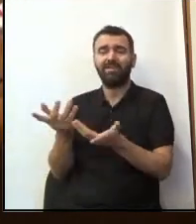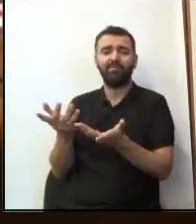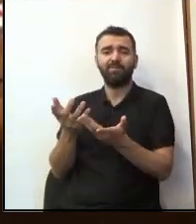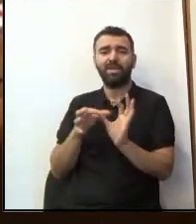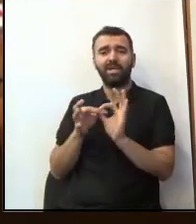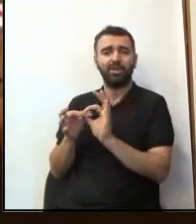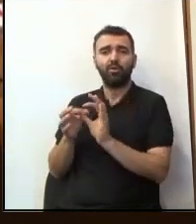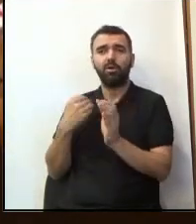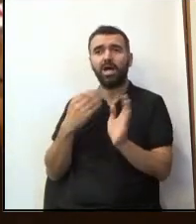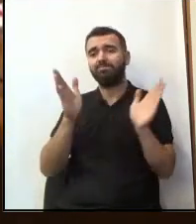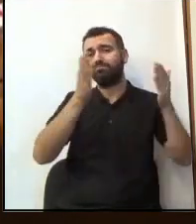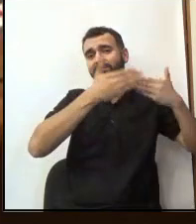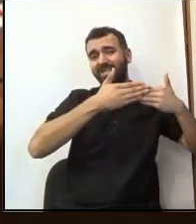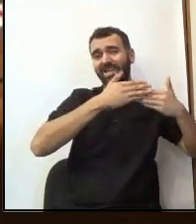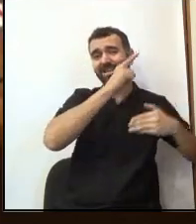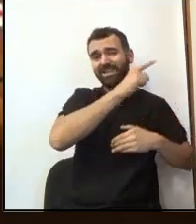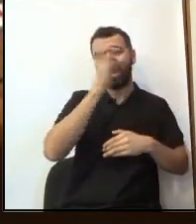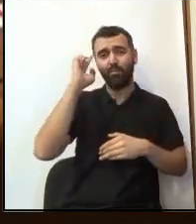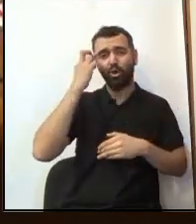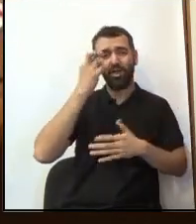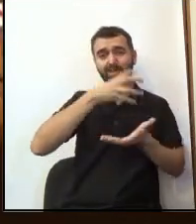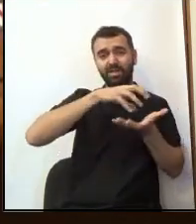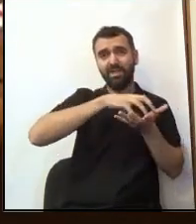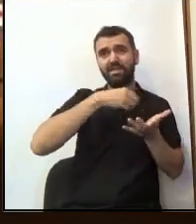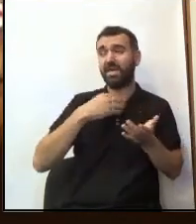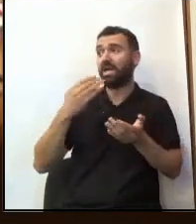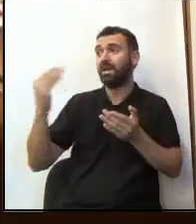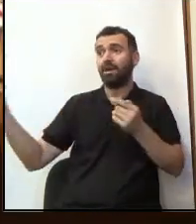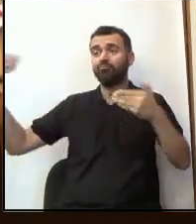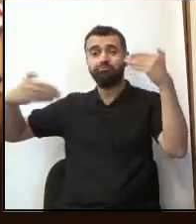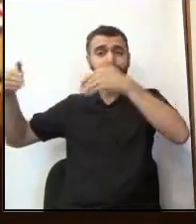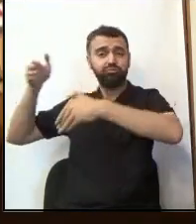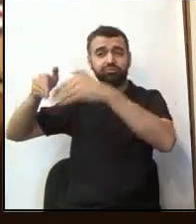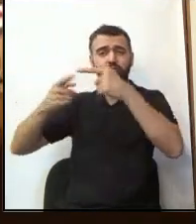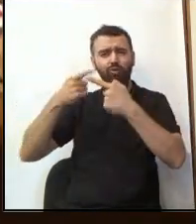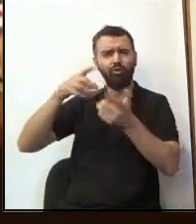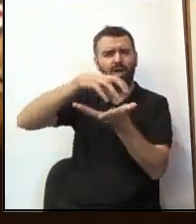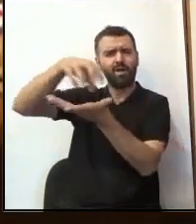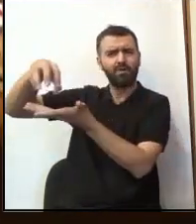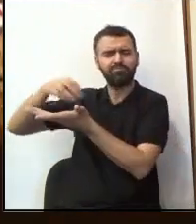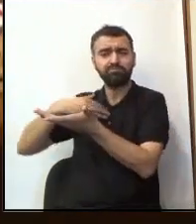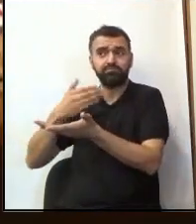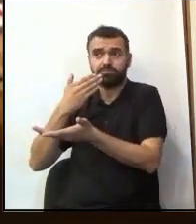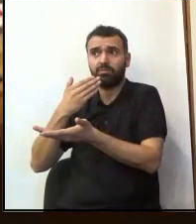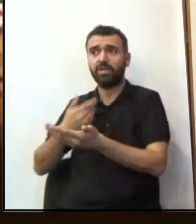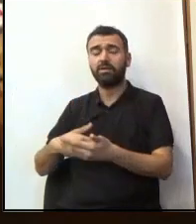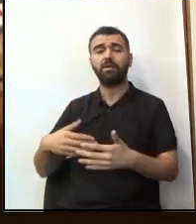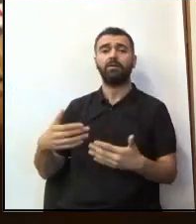el cierre de Providencia y que estamos recibiendo mucha gente de otras comunas también. Es bien